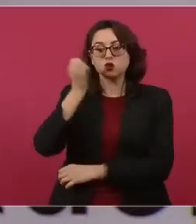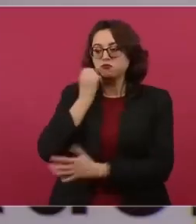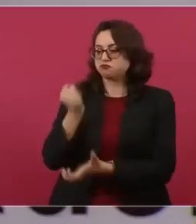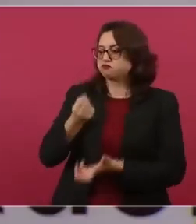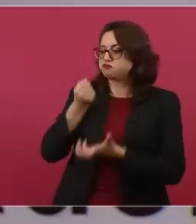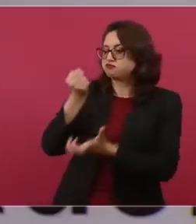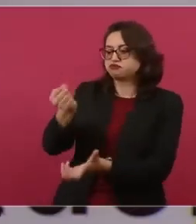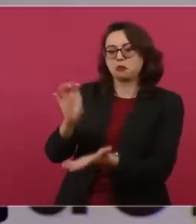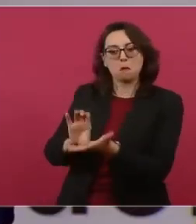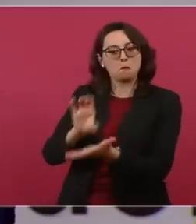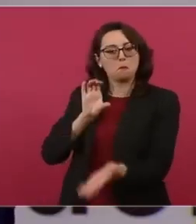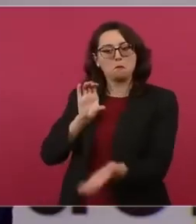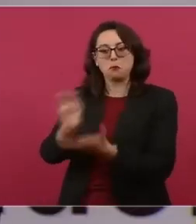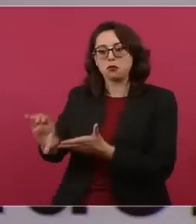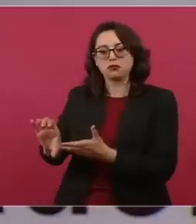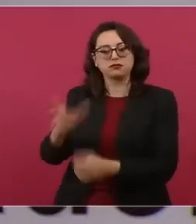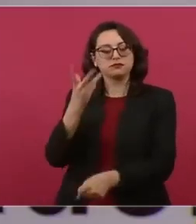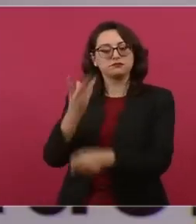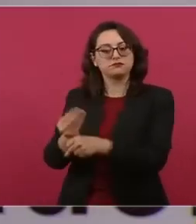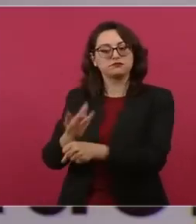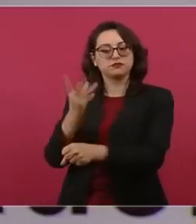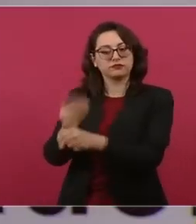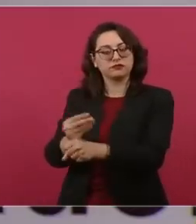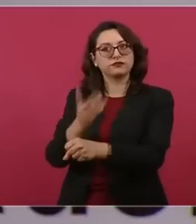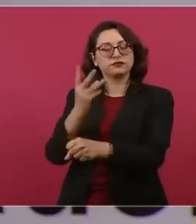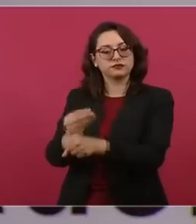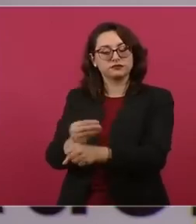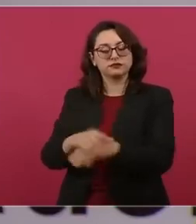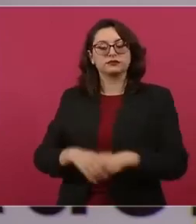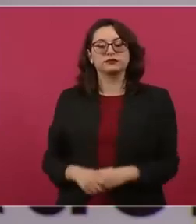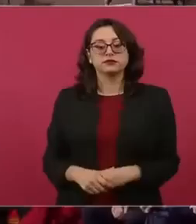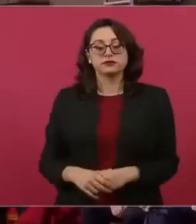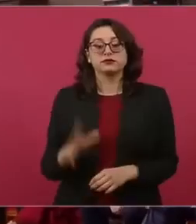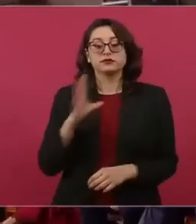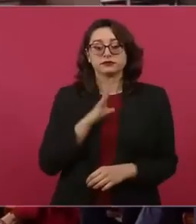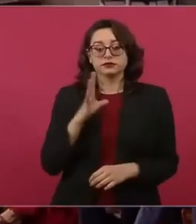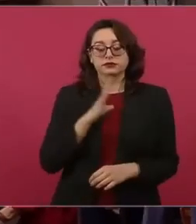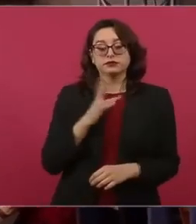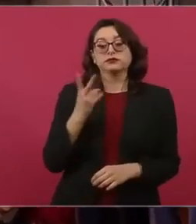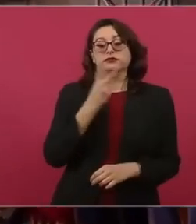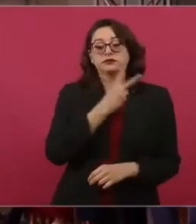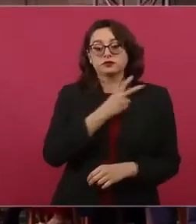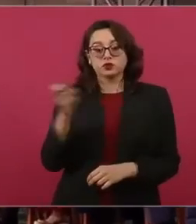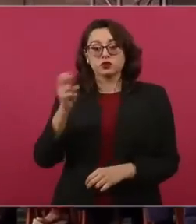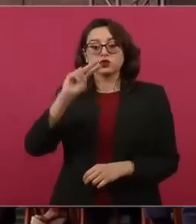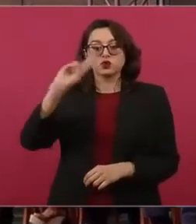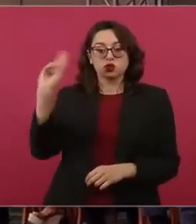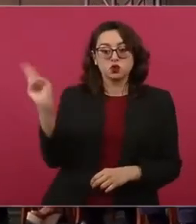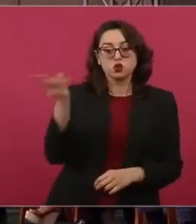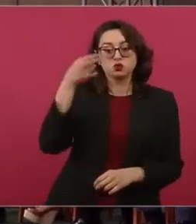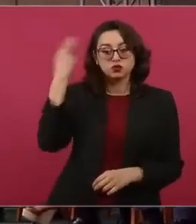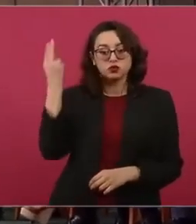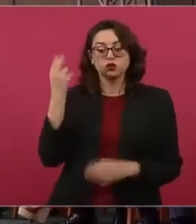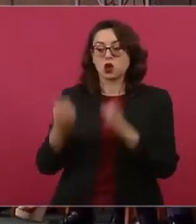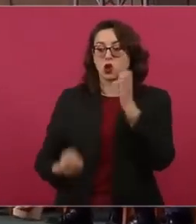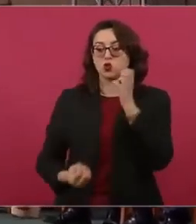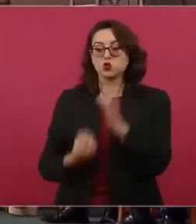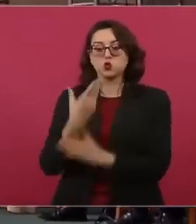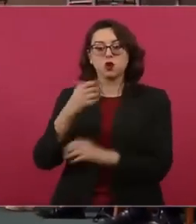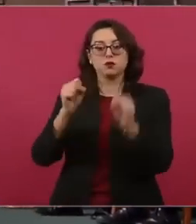públicas. Están funcionando 200 universidades públicas del sistema Benito